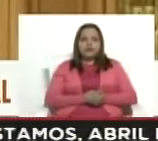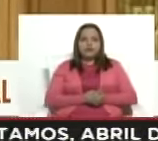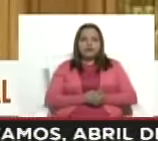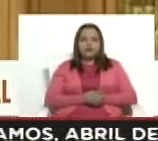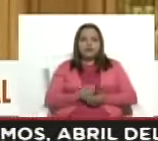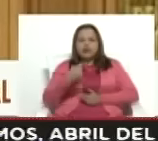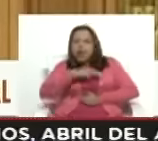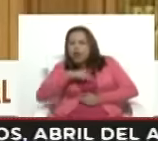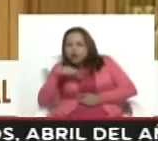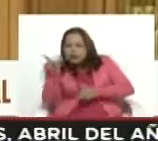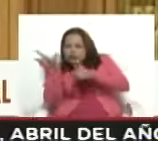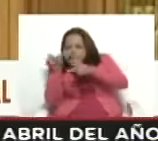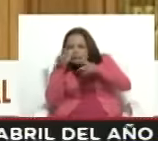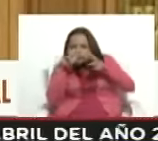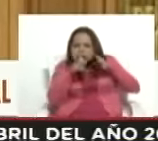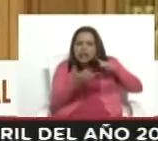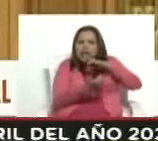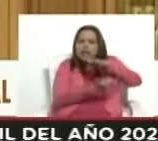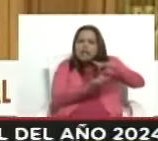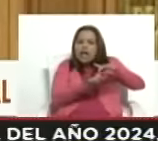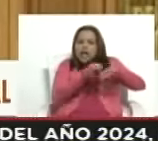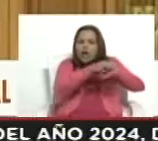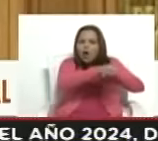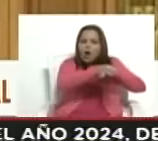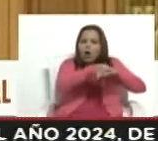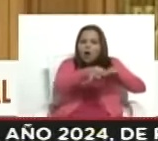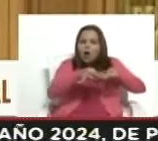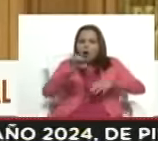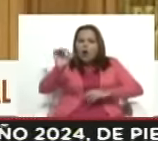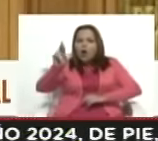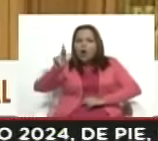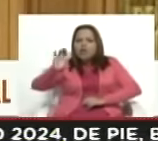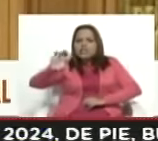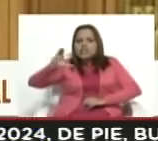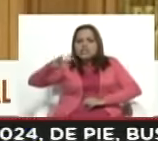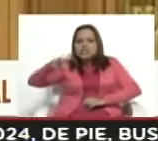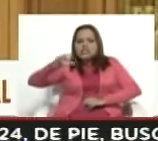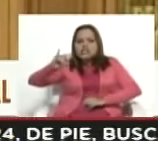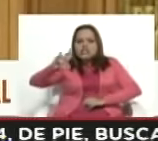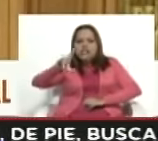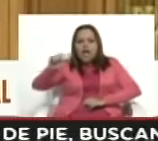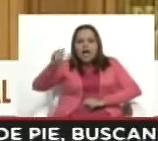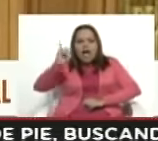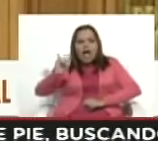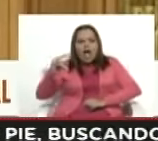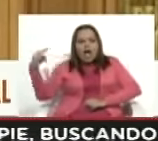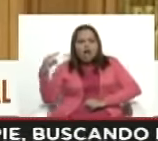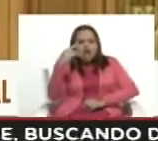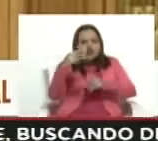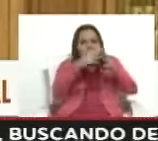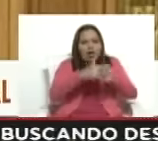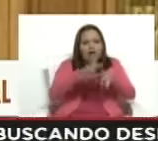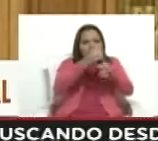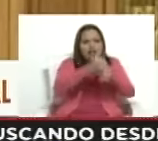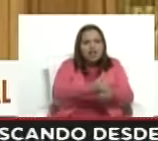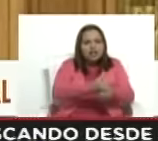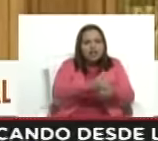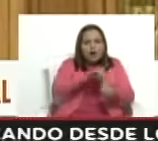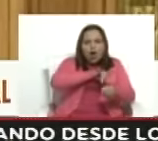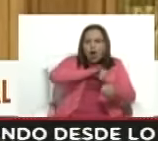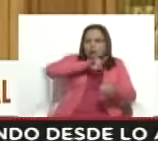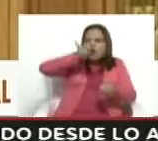Notamos que en la isla estaba, en la Orchila, estaba el avión norteamericano esperando para llevarlo fuera del